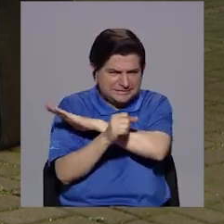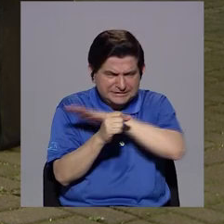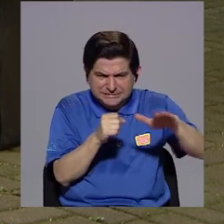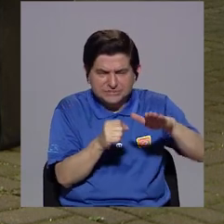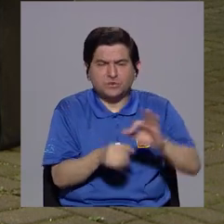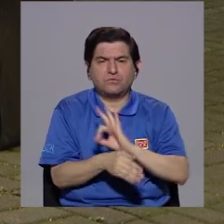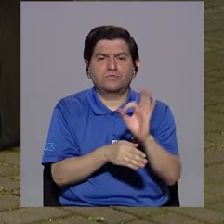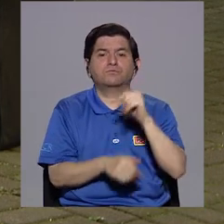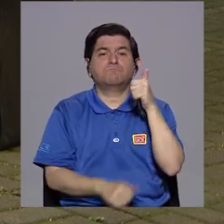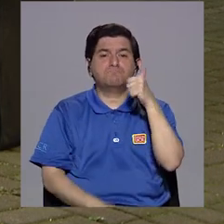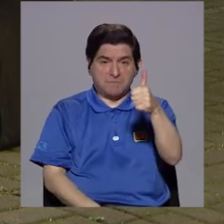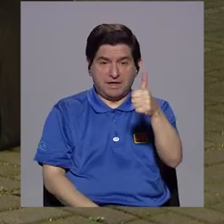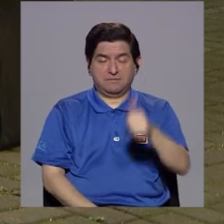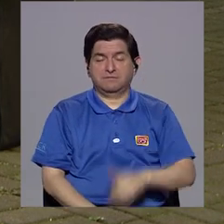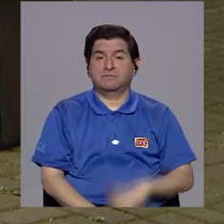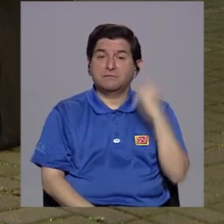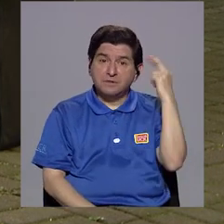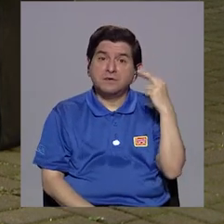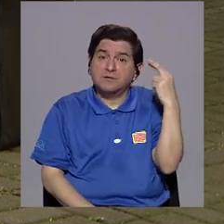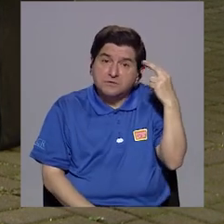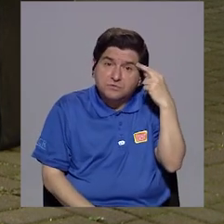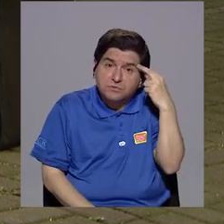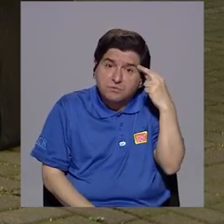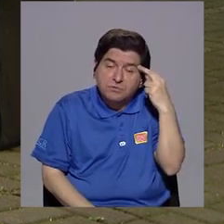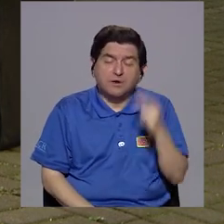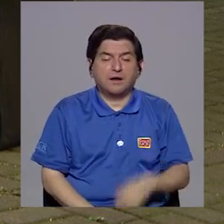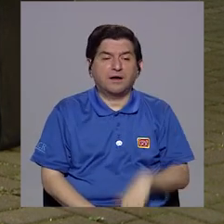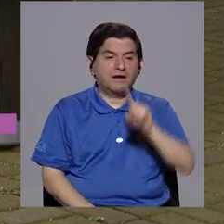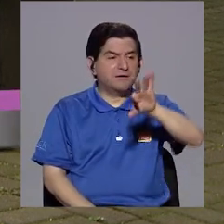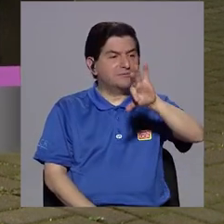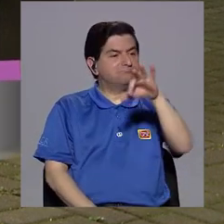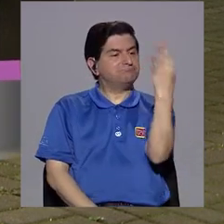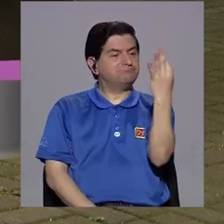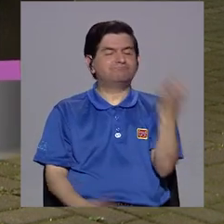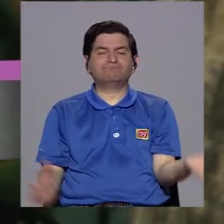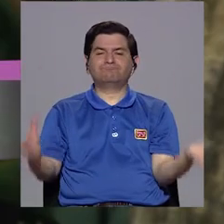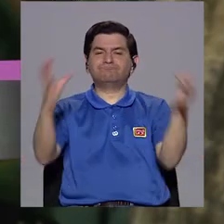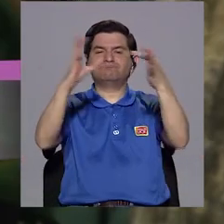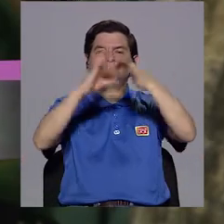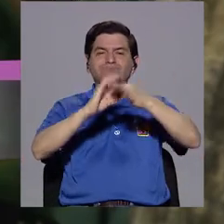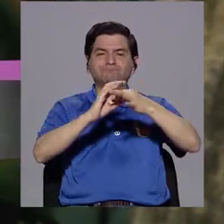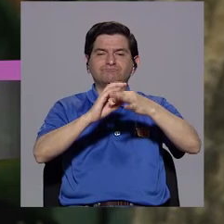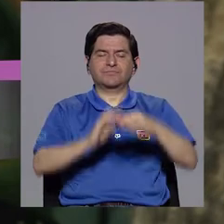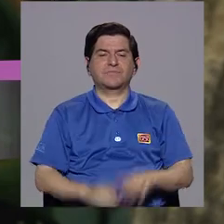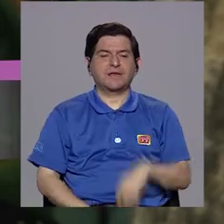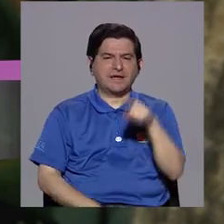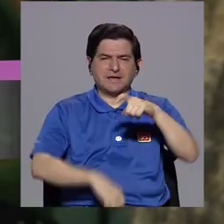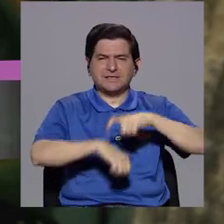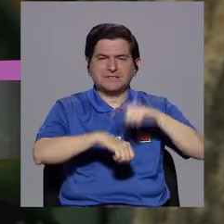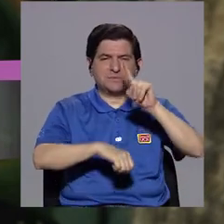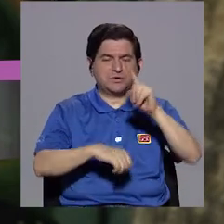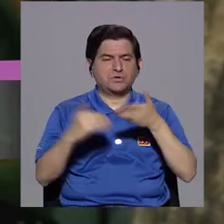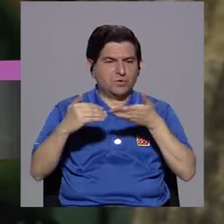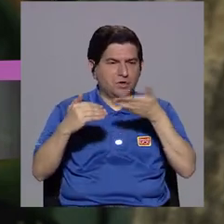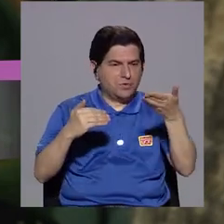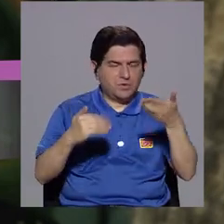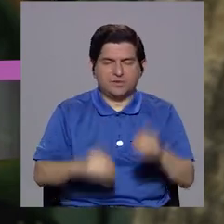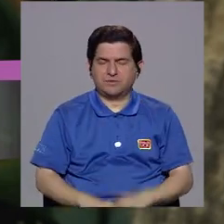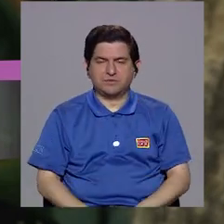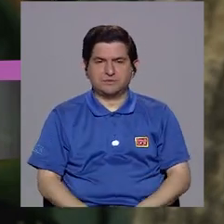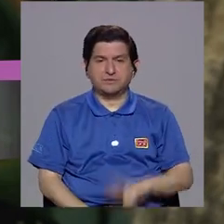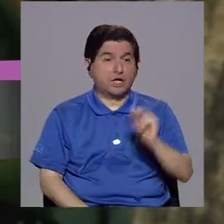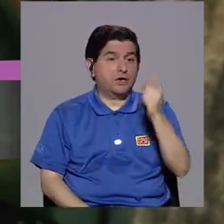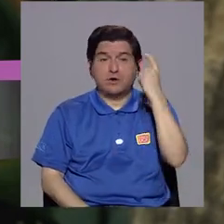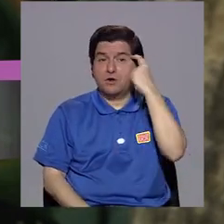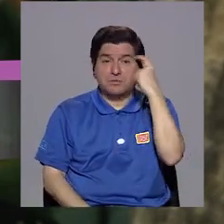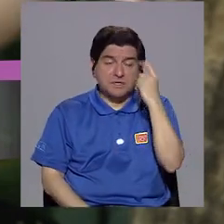plena, ¿verdad? Funciona muy bien también por eso, porque de alguna manera como que se juntan ahí y estás en una sola cosa, no